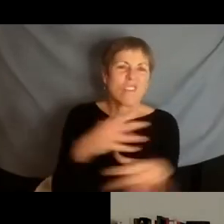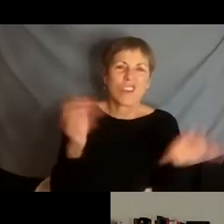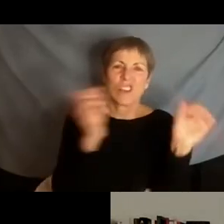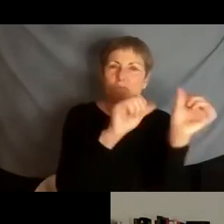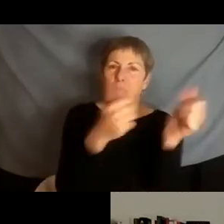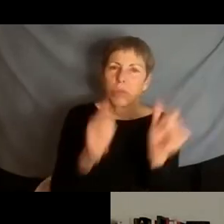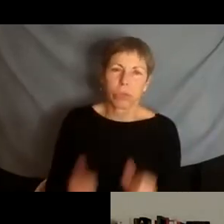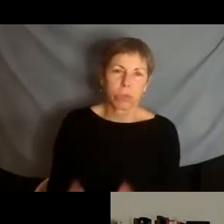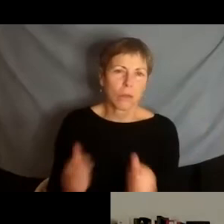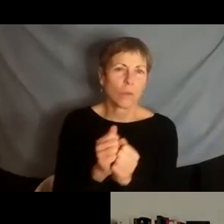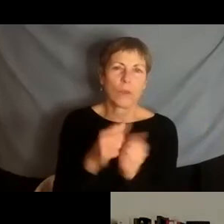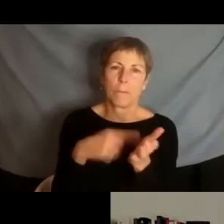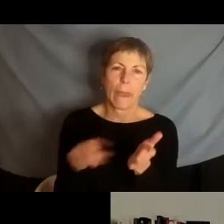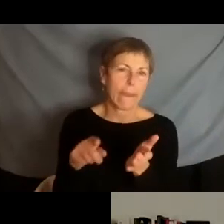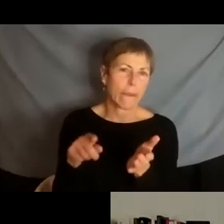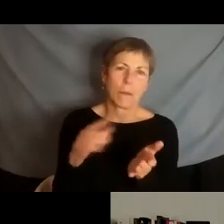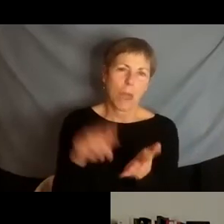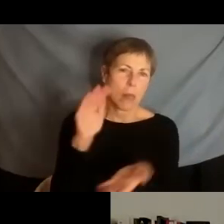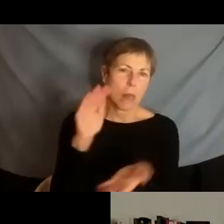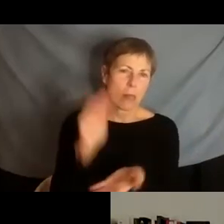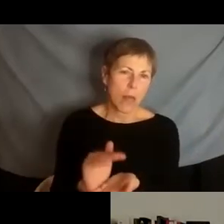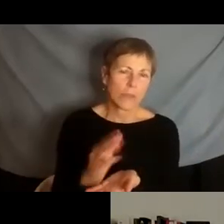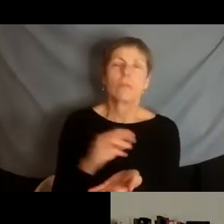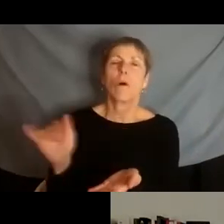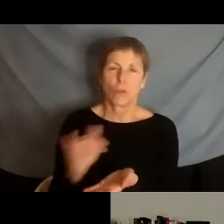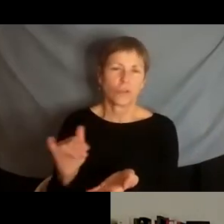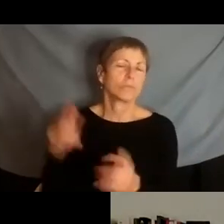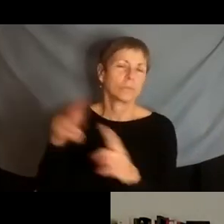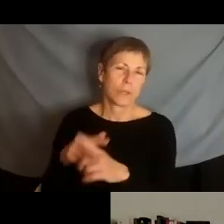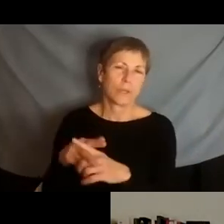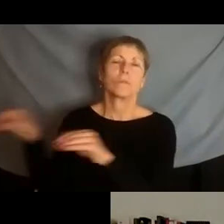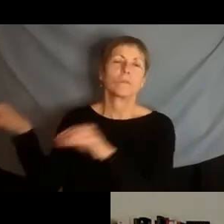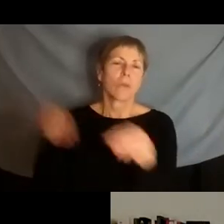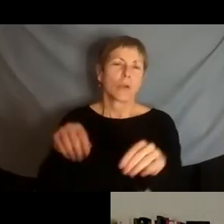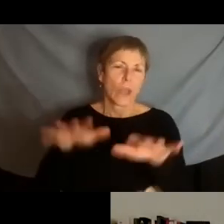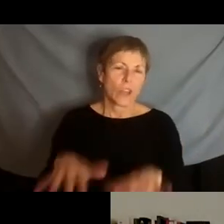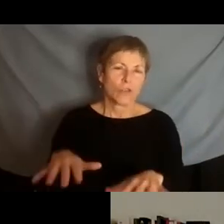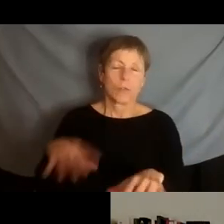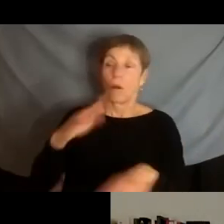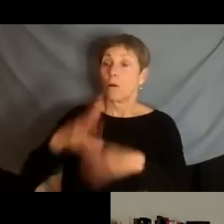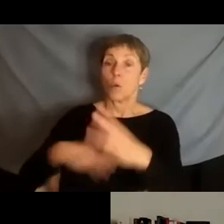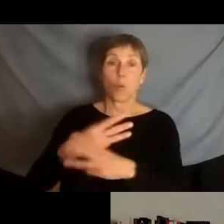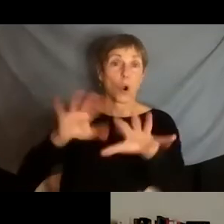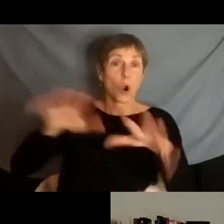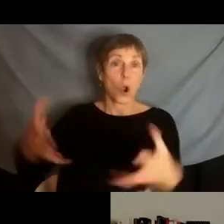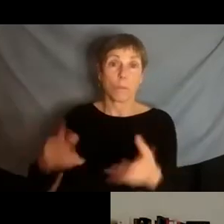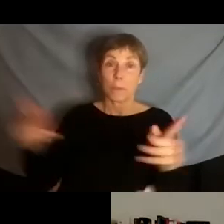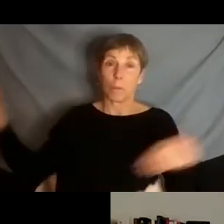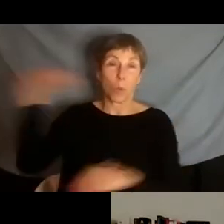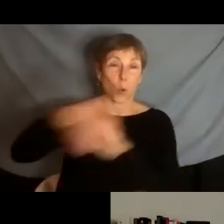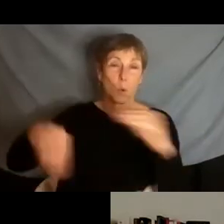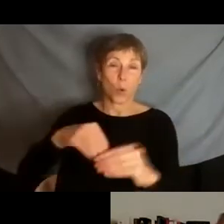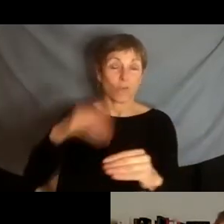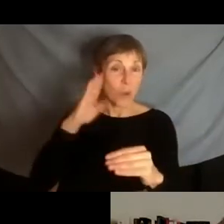siendo una carrera hacia la parte de abajo en salarios globales y el listo de inmigración también. Este es un asunto